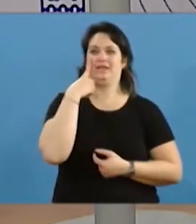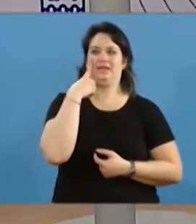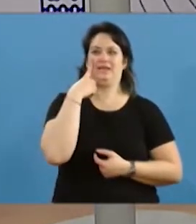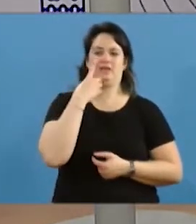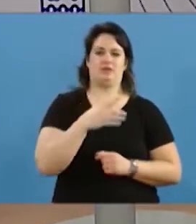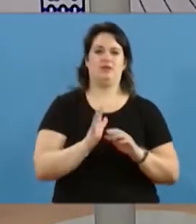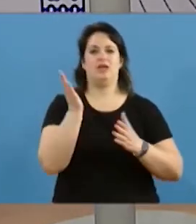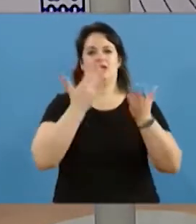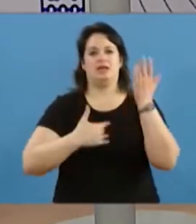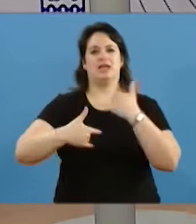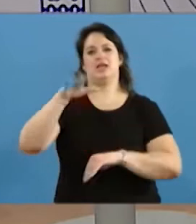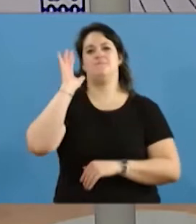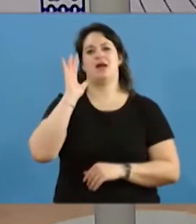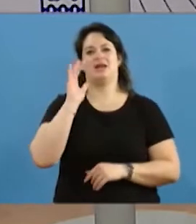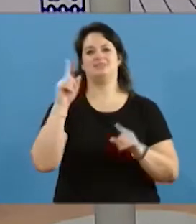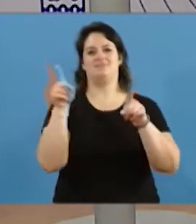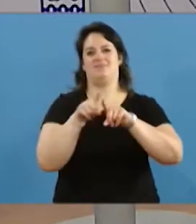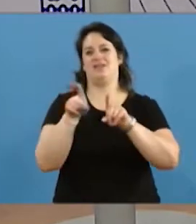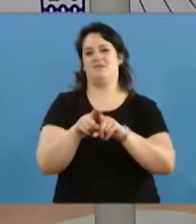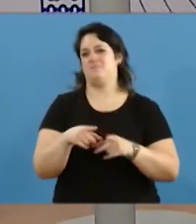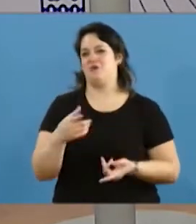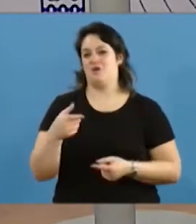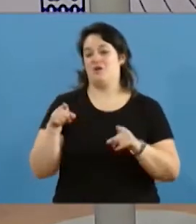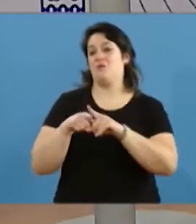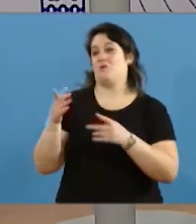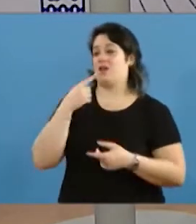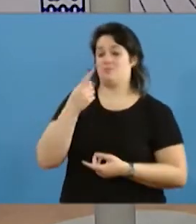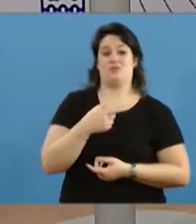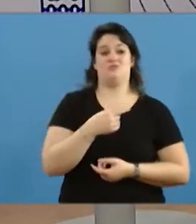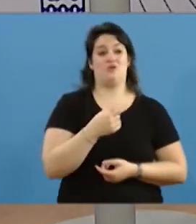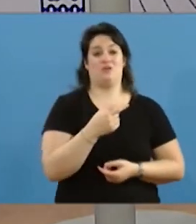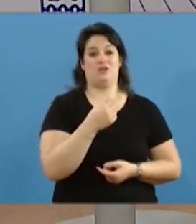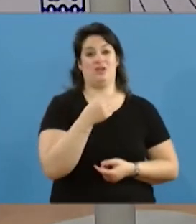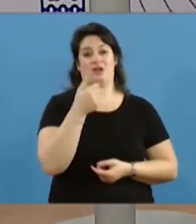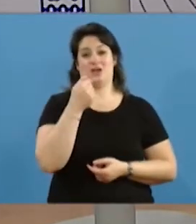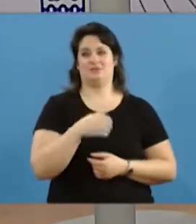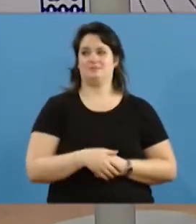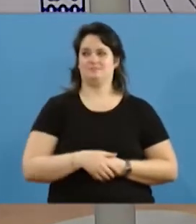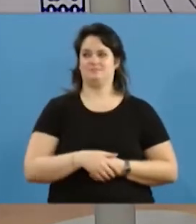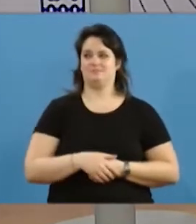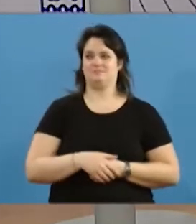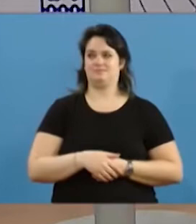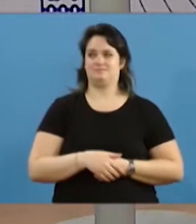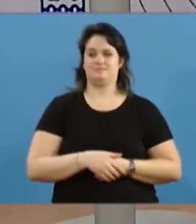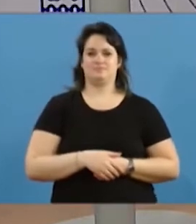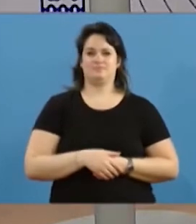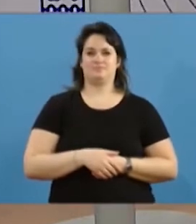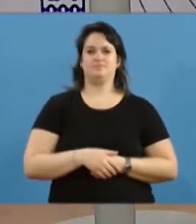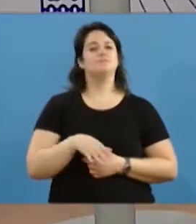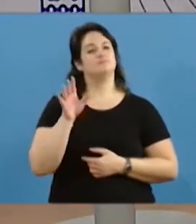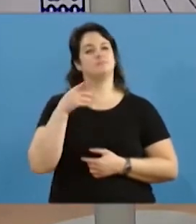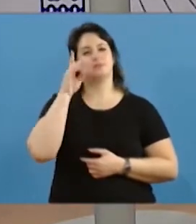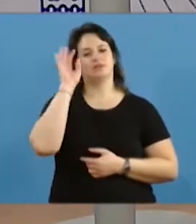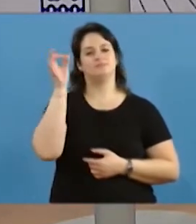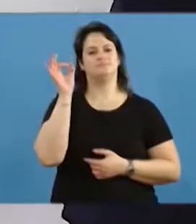la que más tenemos es la que habíamos dicho con Tommy. Exactamente, muy bien. La A es la que más repetimos. Y miren, ¿yo saben